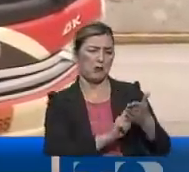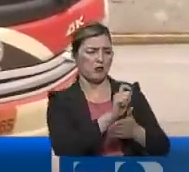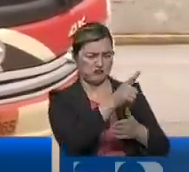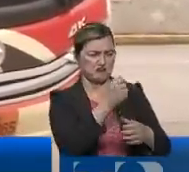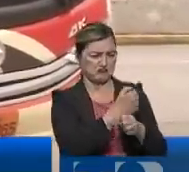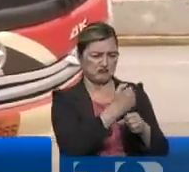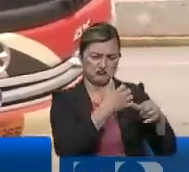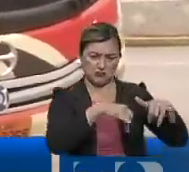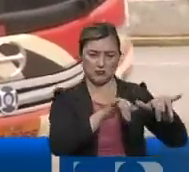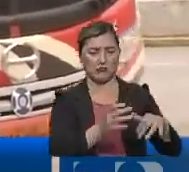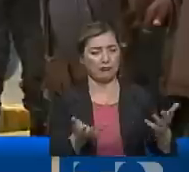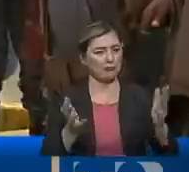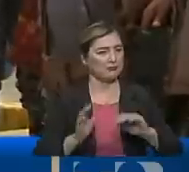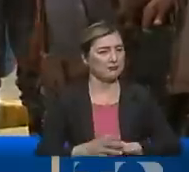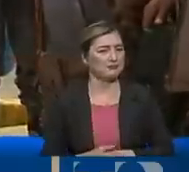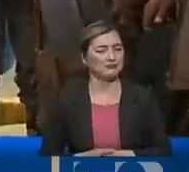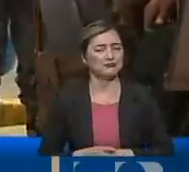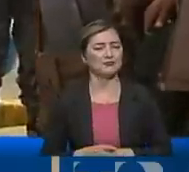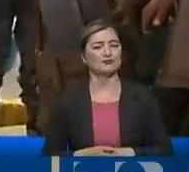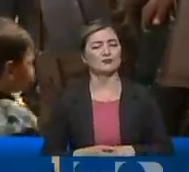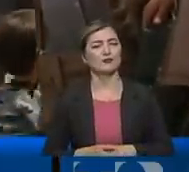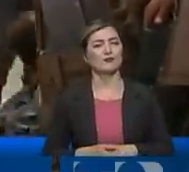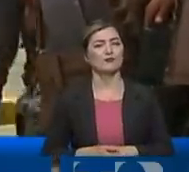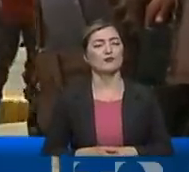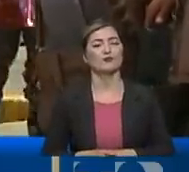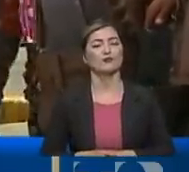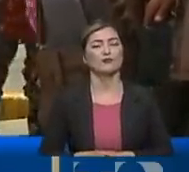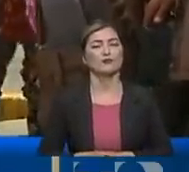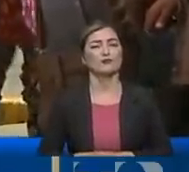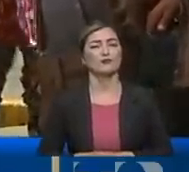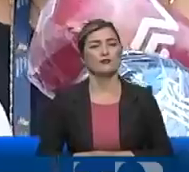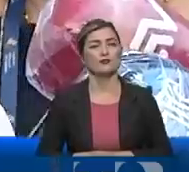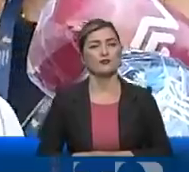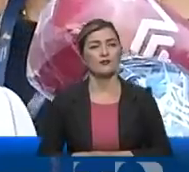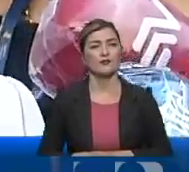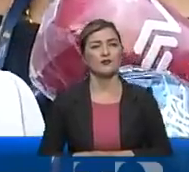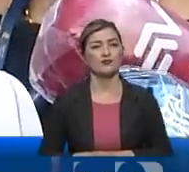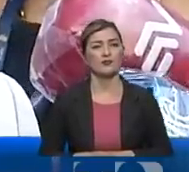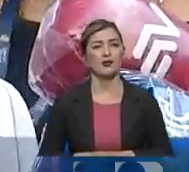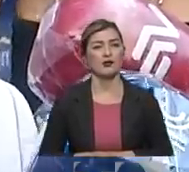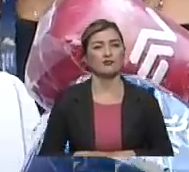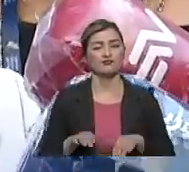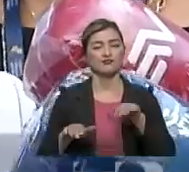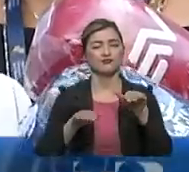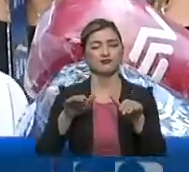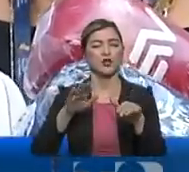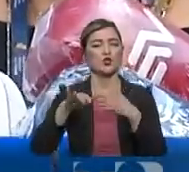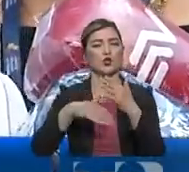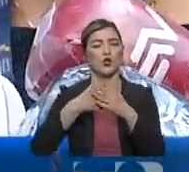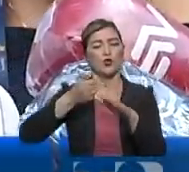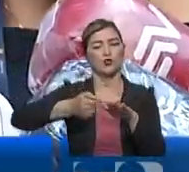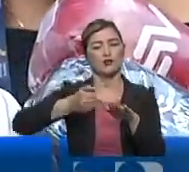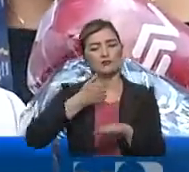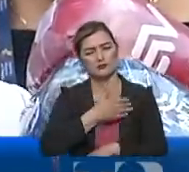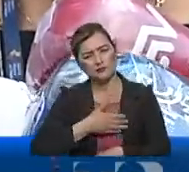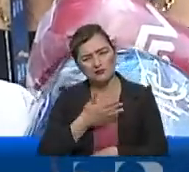los directivos de una de las 64 cooperativas de transporte suspendidas. Hago un llamado sobre todo a los órganos de la